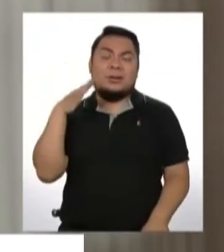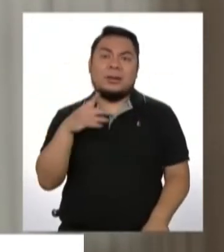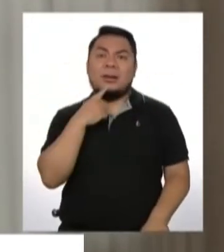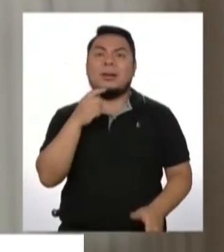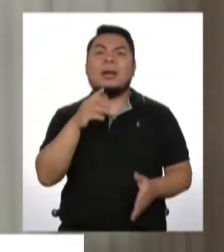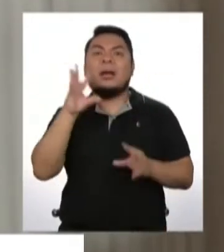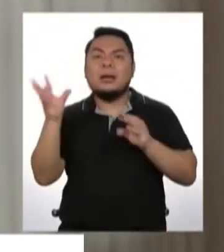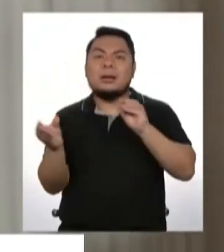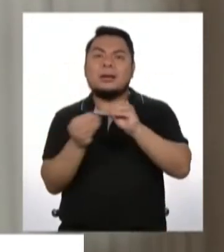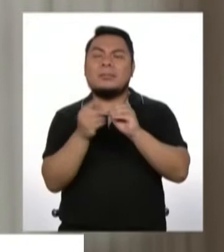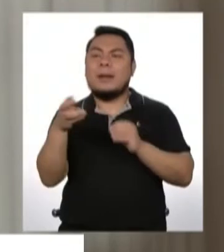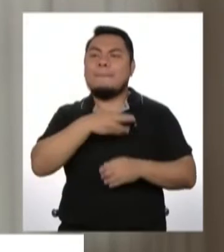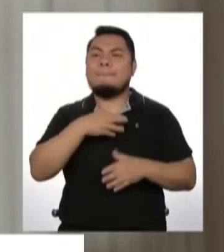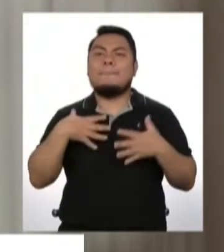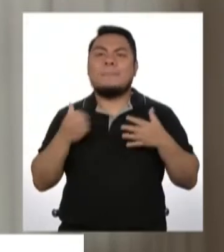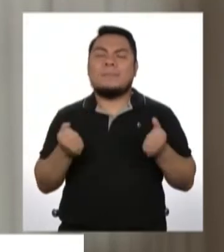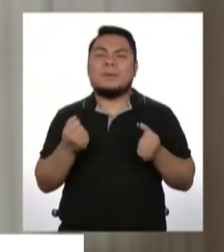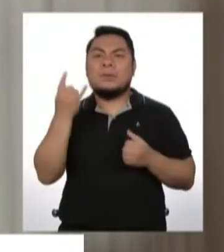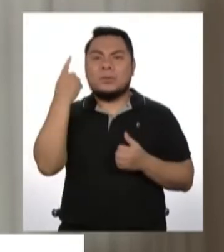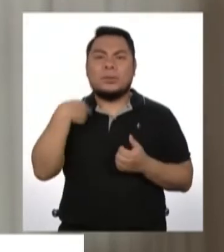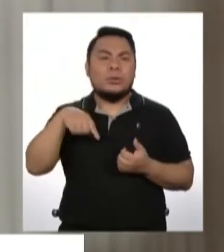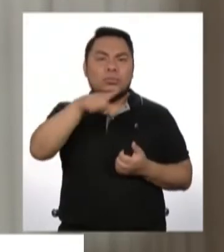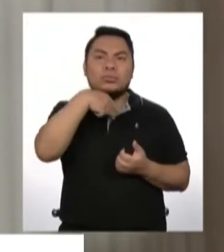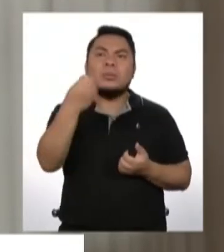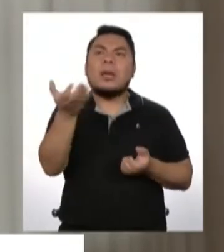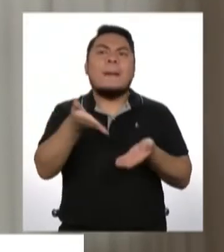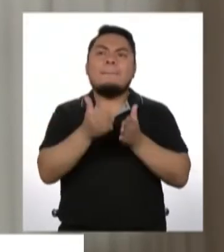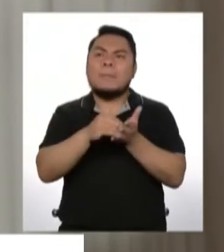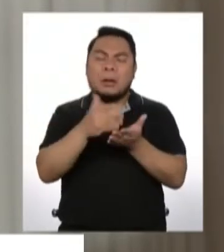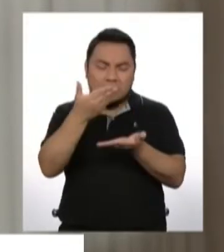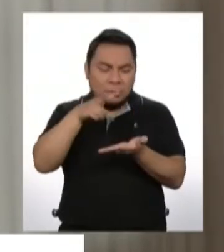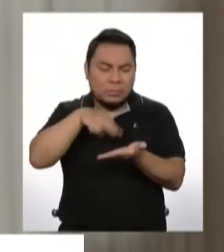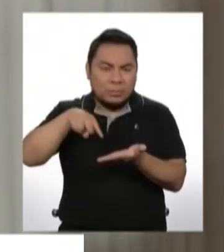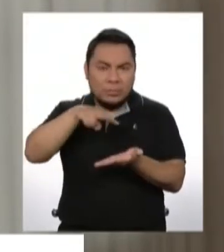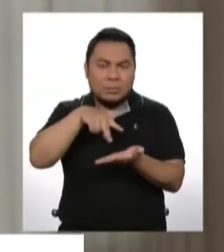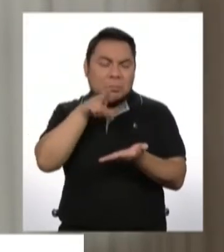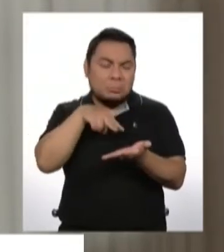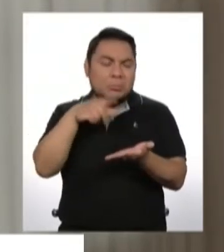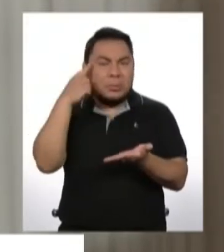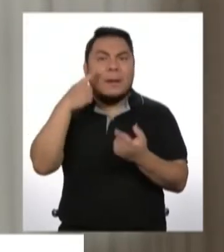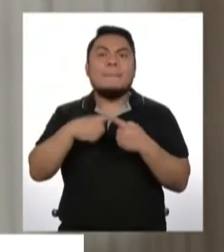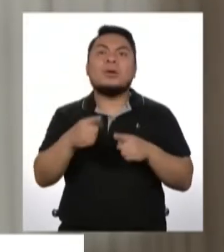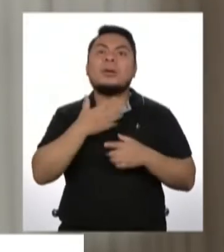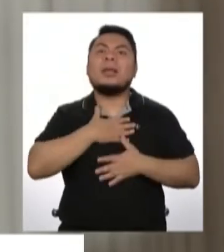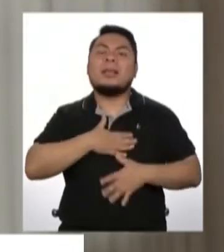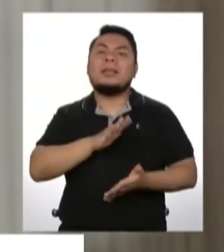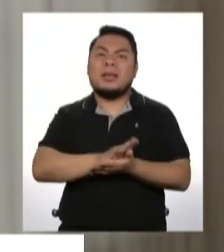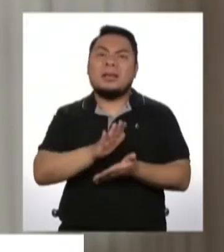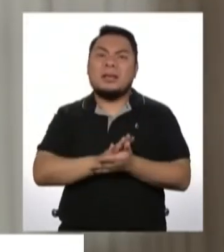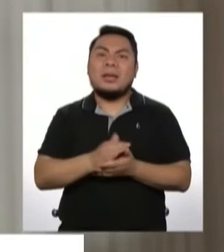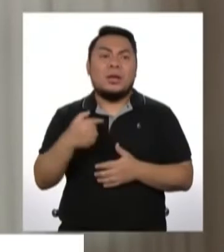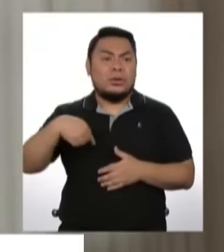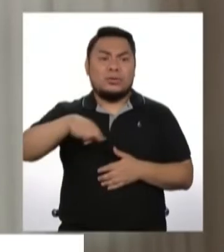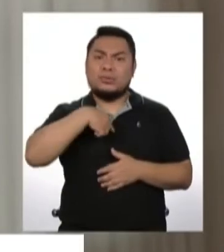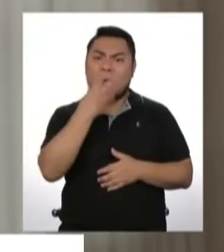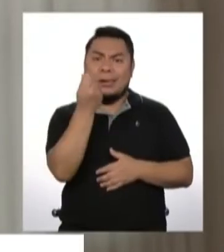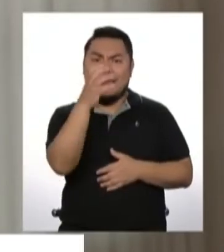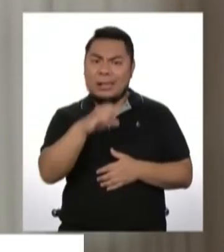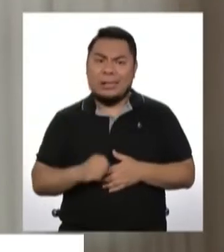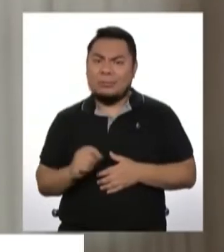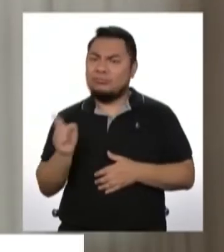demanda adicional del Ministerio de Salud que estamos evaluando. Pero quiero transmitirles la tranquilidad que no vamos a escatimar en todos los recursos que